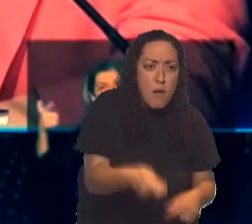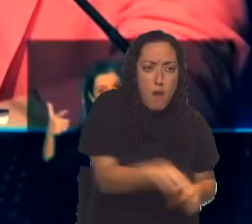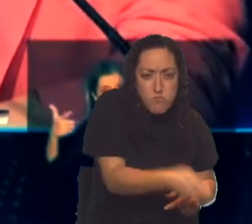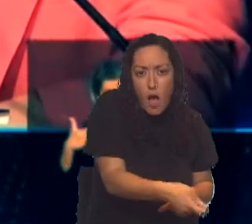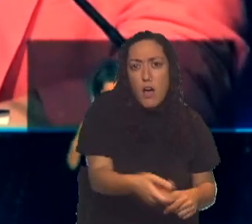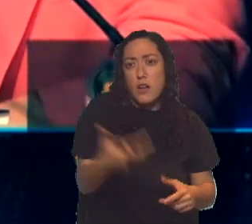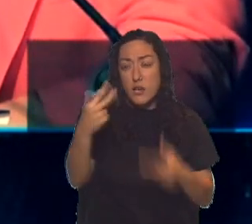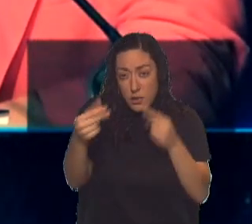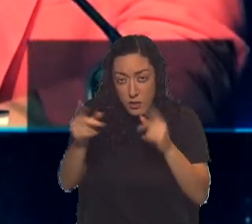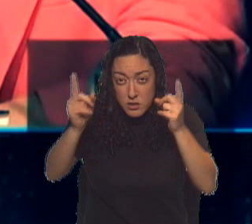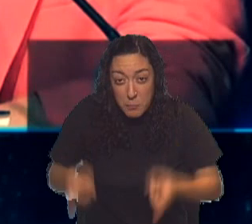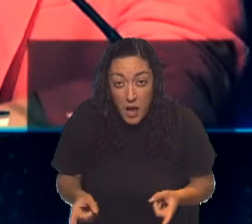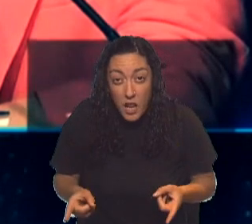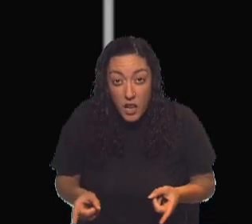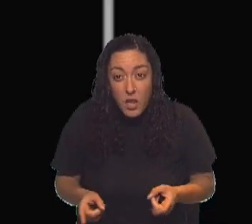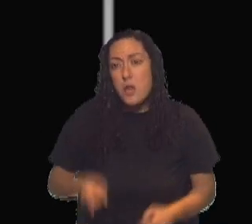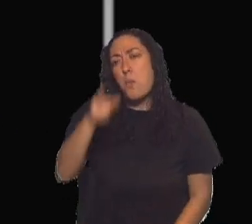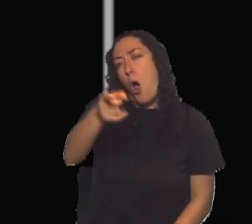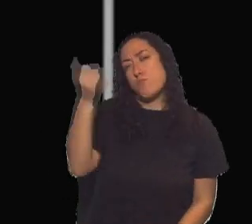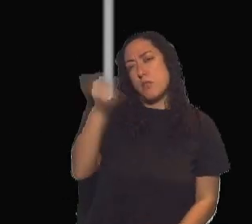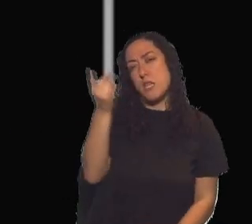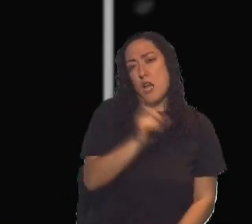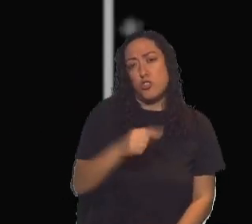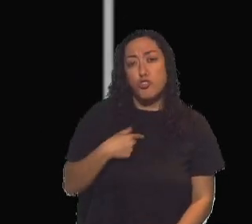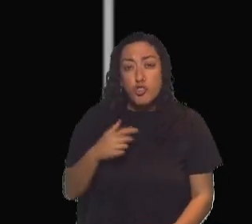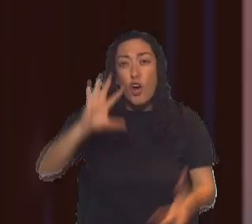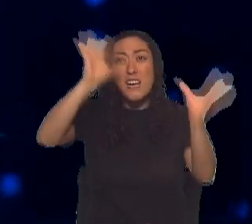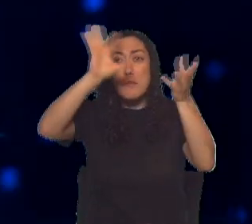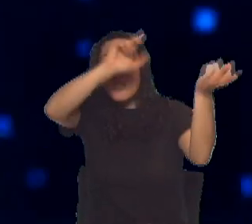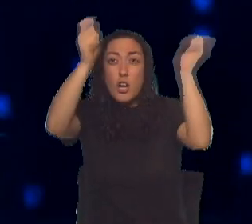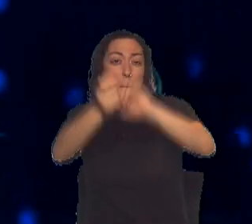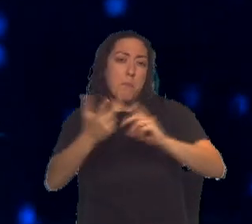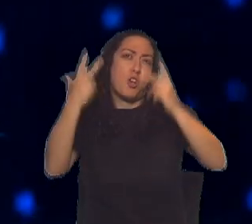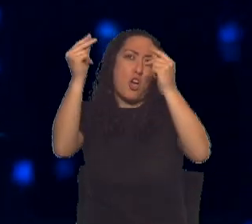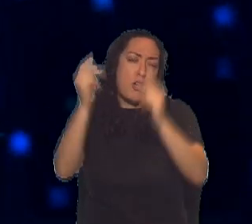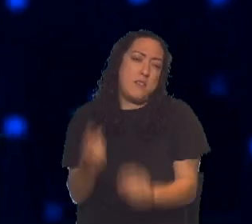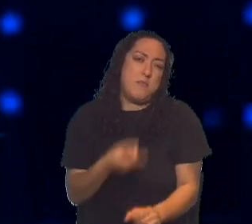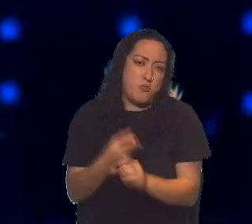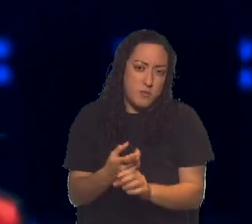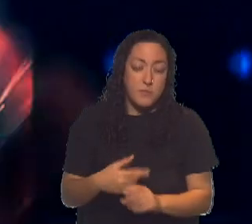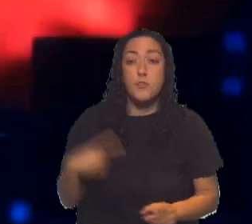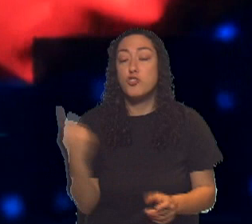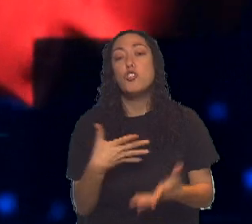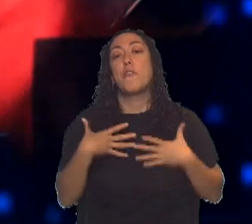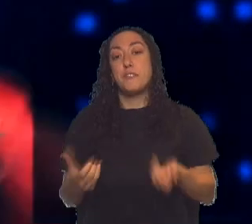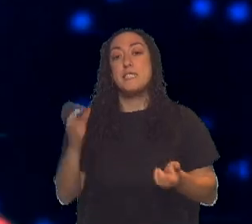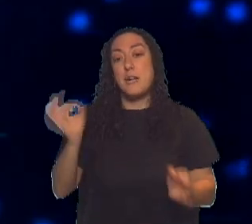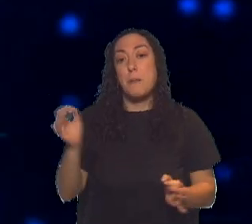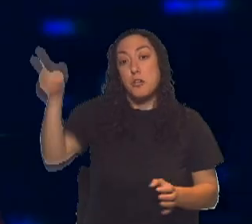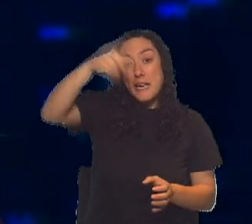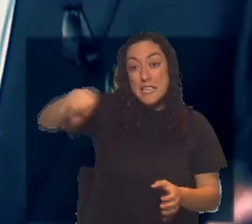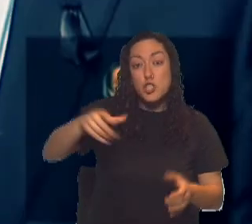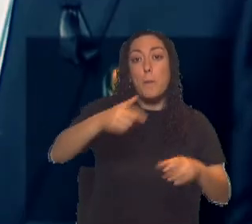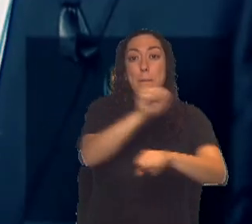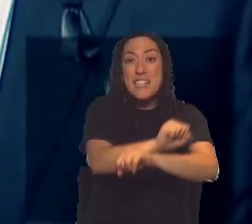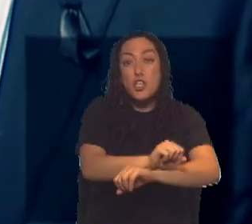a primero no mienta Yo no niego el cambio climático Nosotros sabemos A quién defender ellos liberan